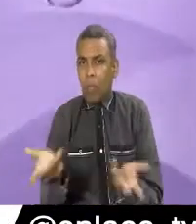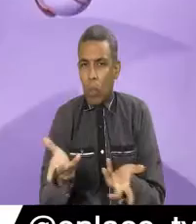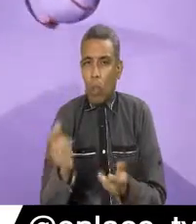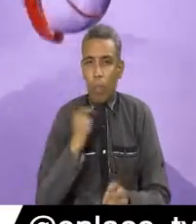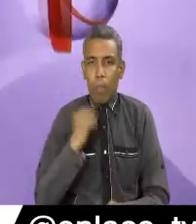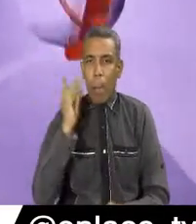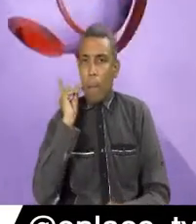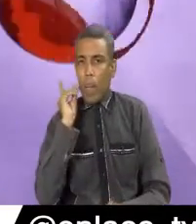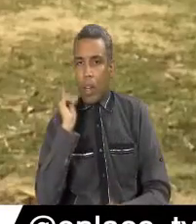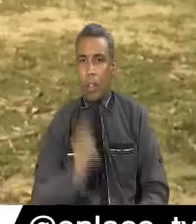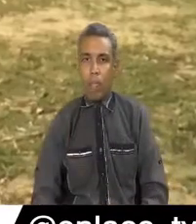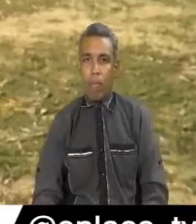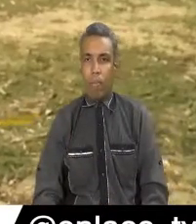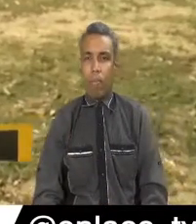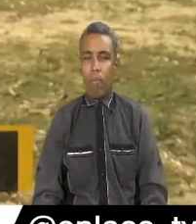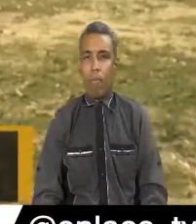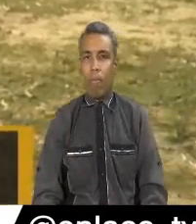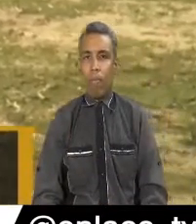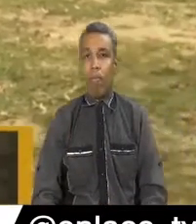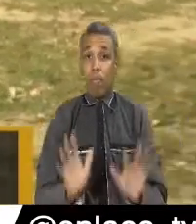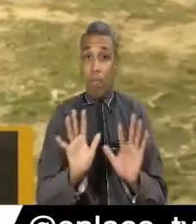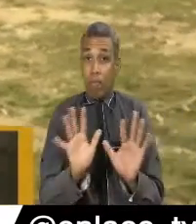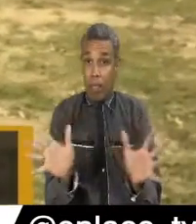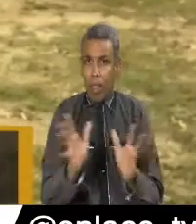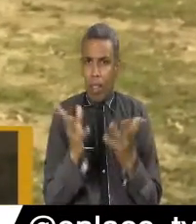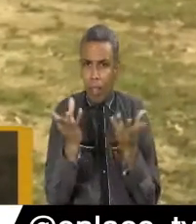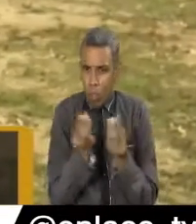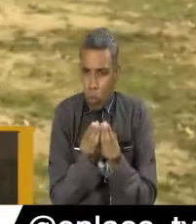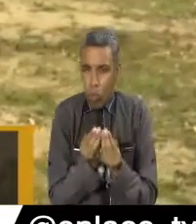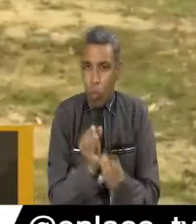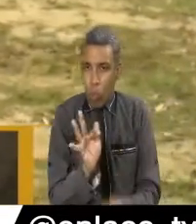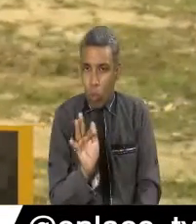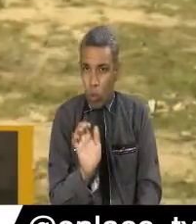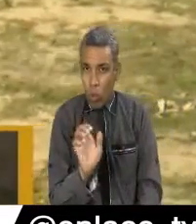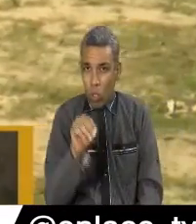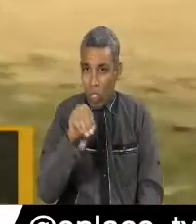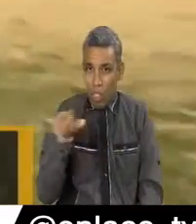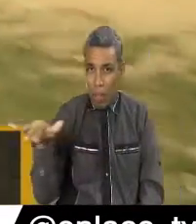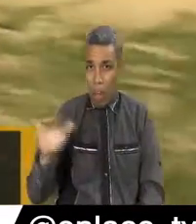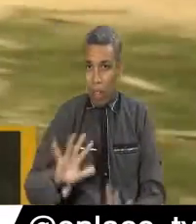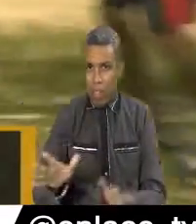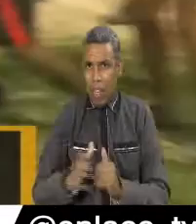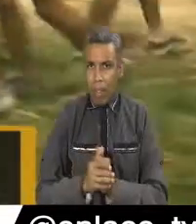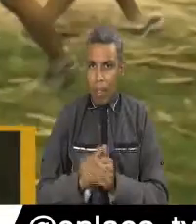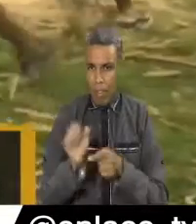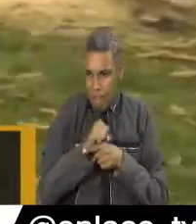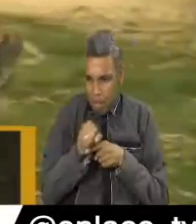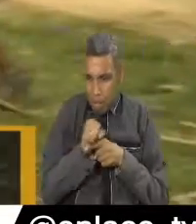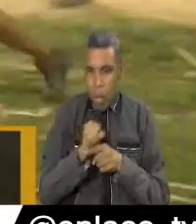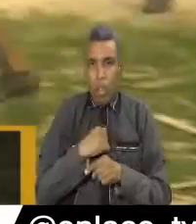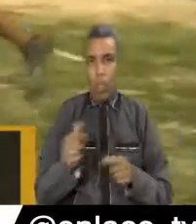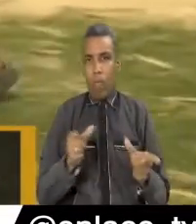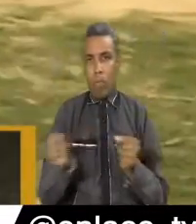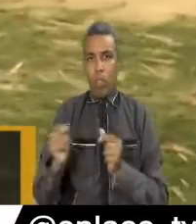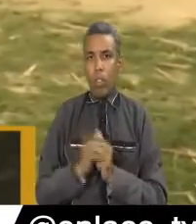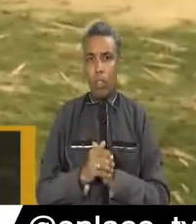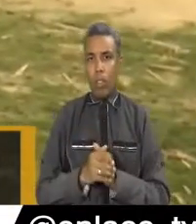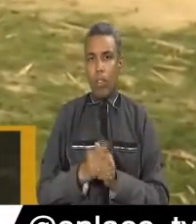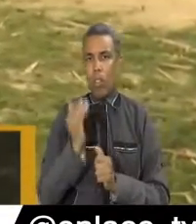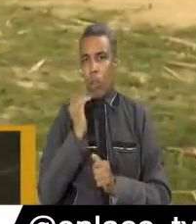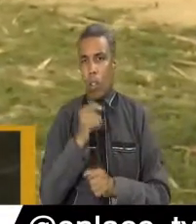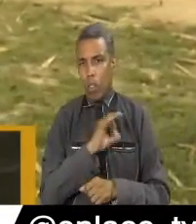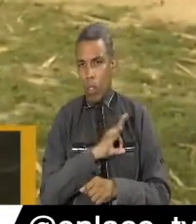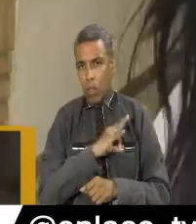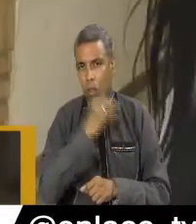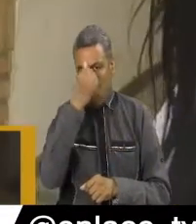Pereira. Ya está listo el equipo Templarios de rugby masculino para el torneo de Interligas que se jugará el fin de semana en la ciudad de